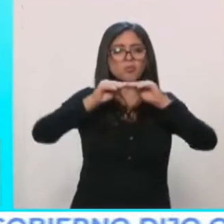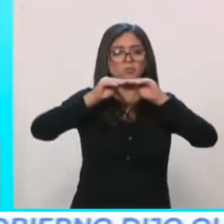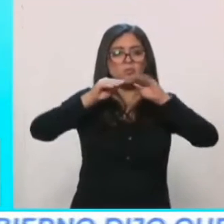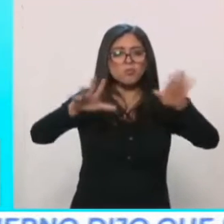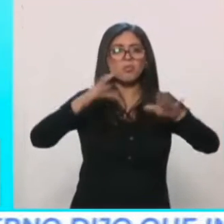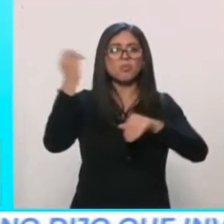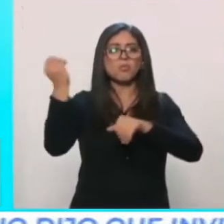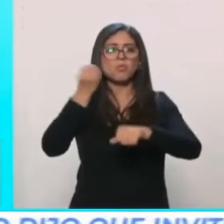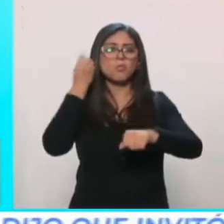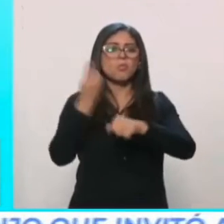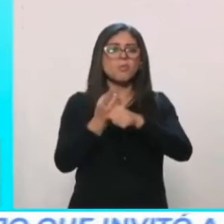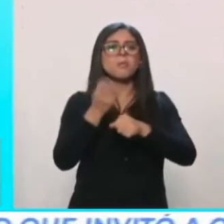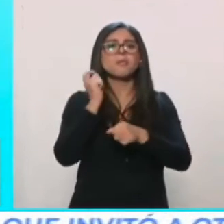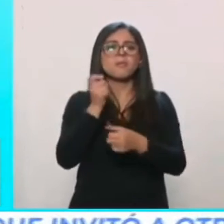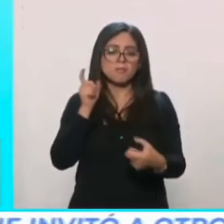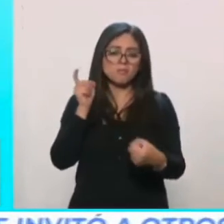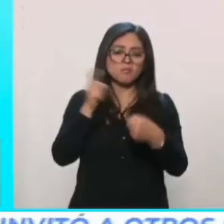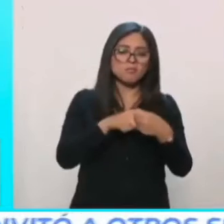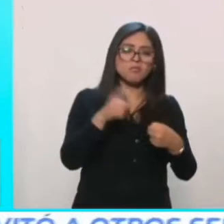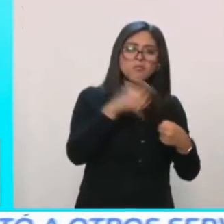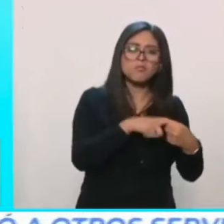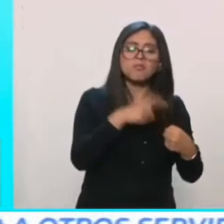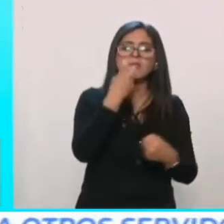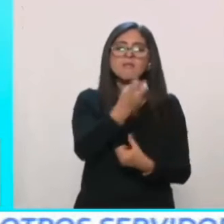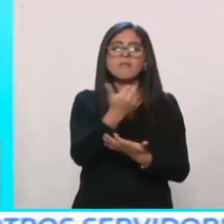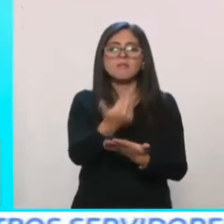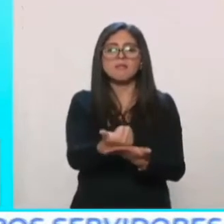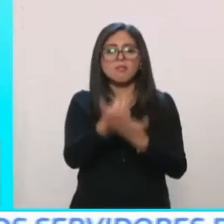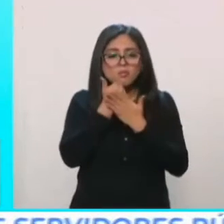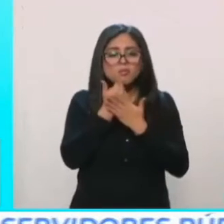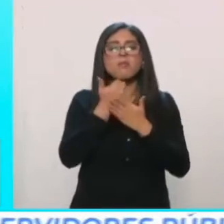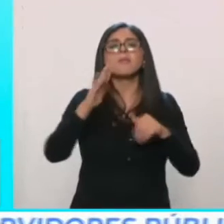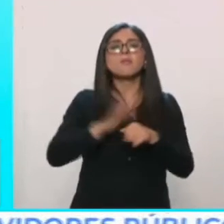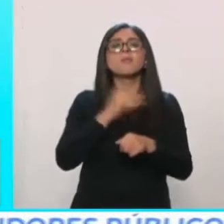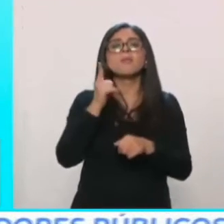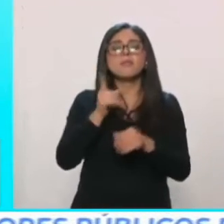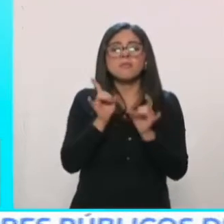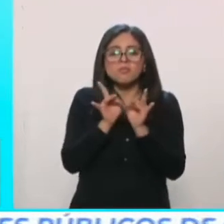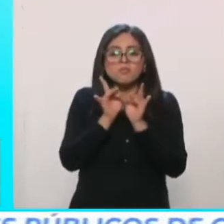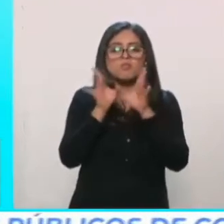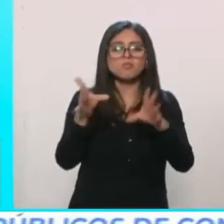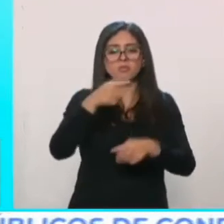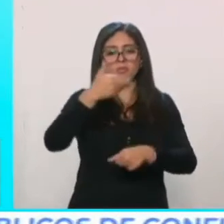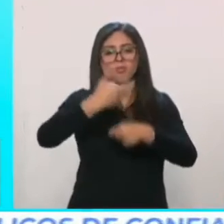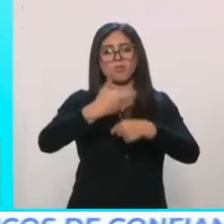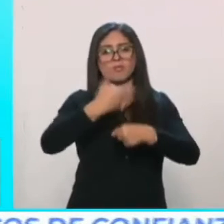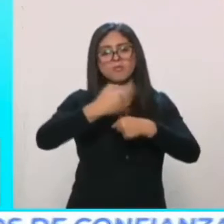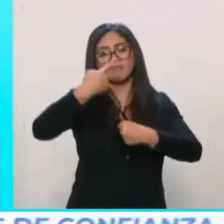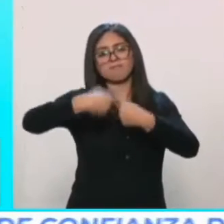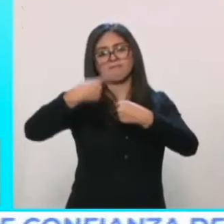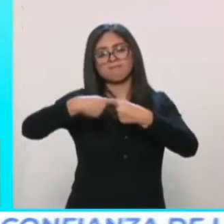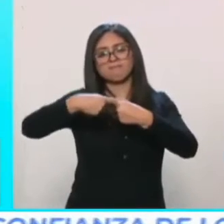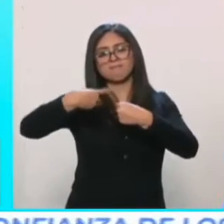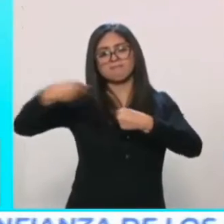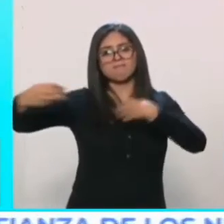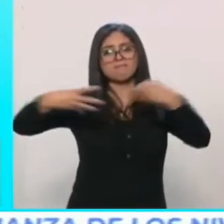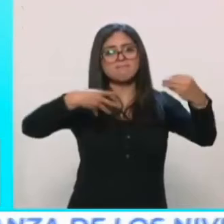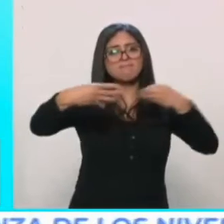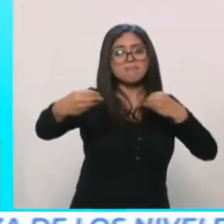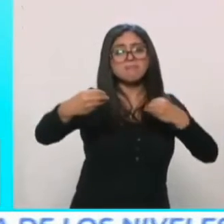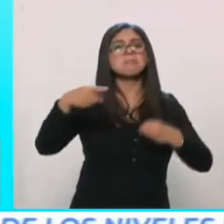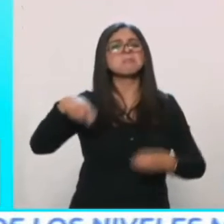de vinculación, claro, que nacen quizás forzosamente por esta pandemia, pero que seguramente nos van a dejar la posibilidad de